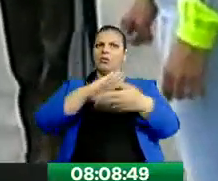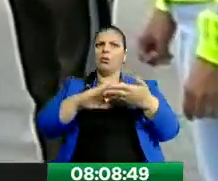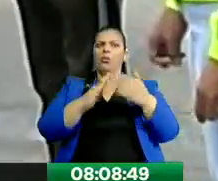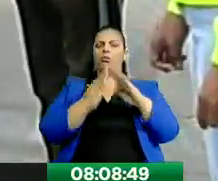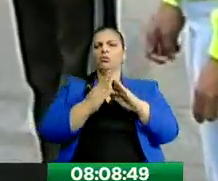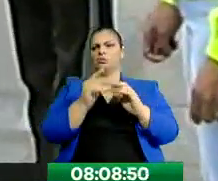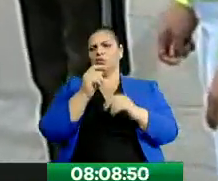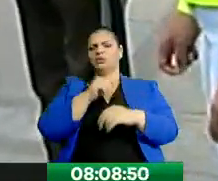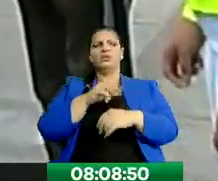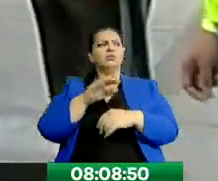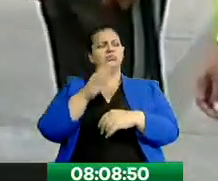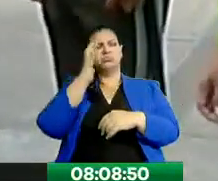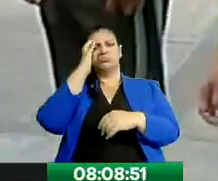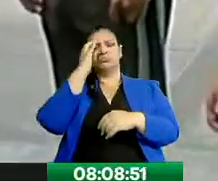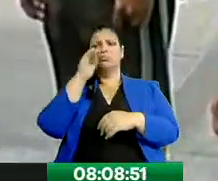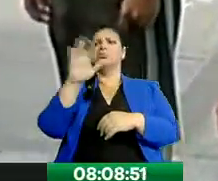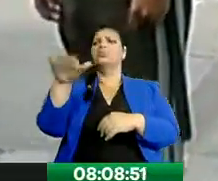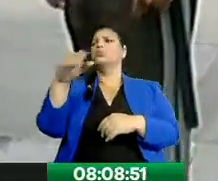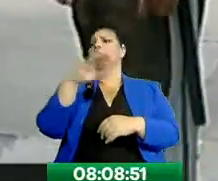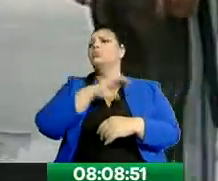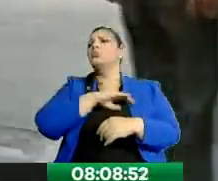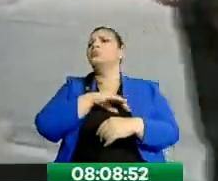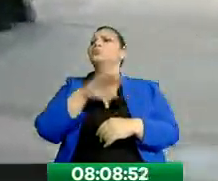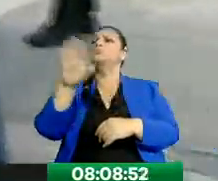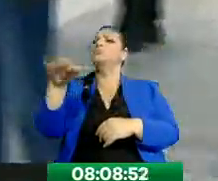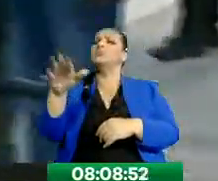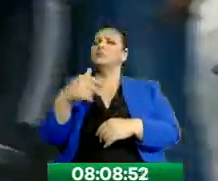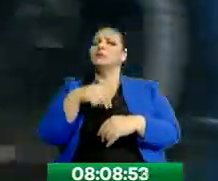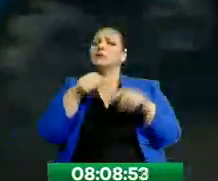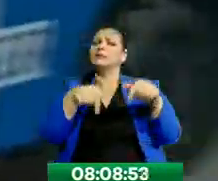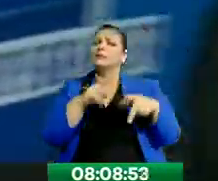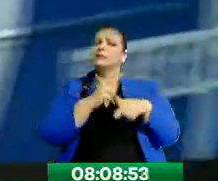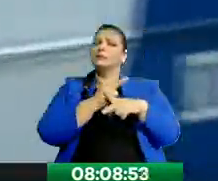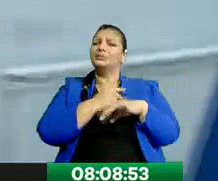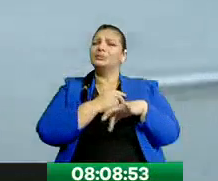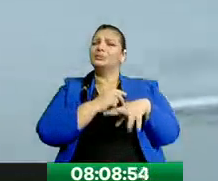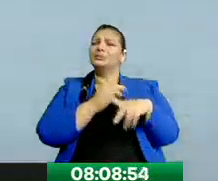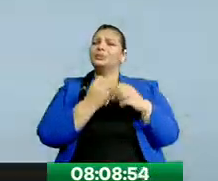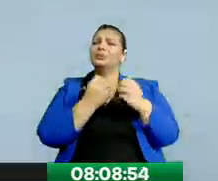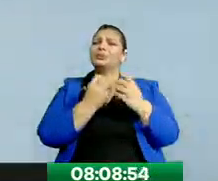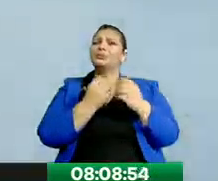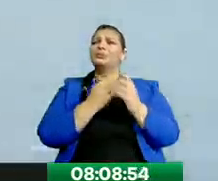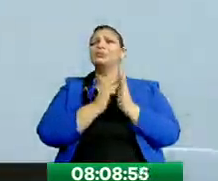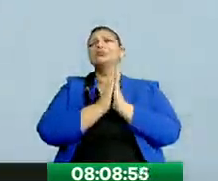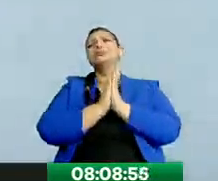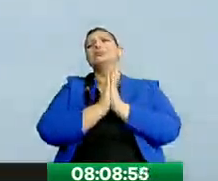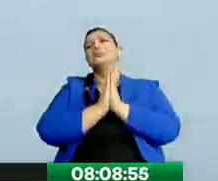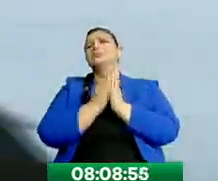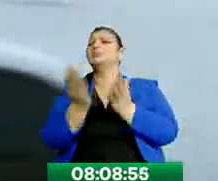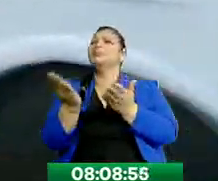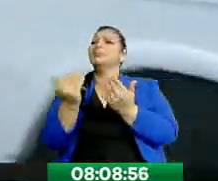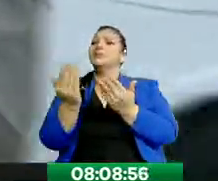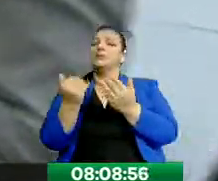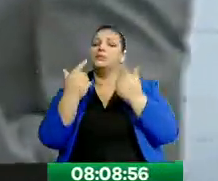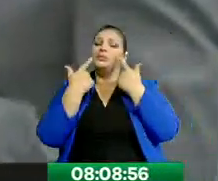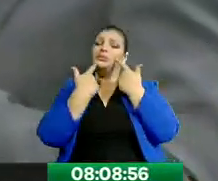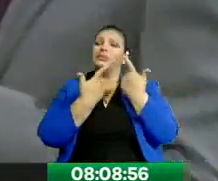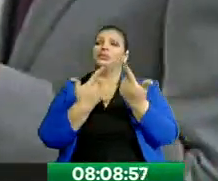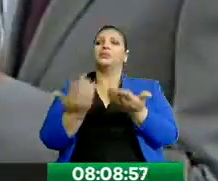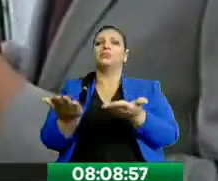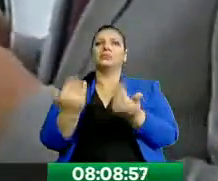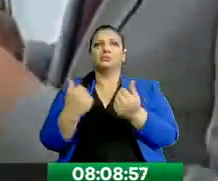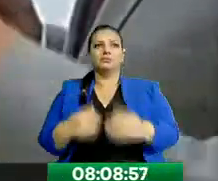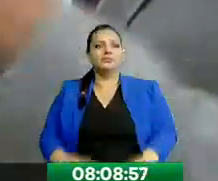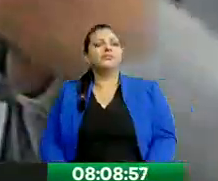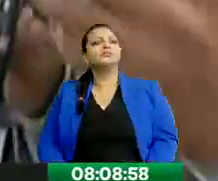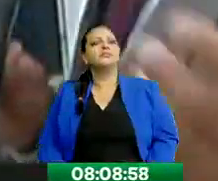estamos ya de inmediato con el diálogo con el coronel Ortega, Héctor Ortega. Coronel, recibimos incluso denuncias por parte de moradores